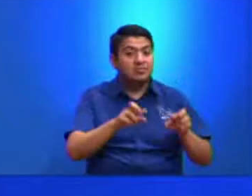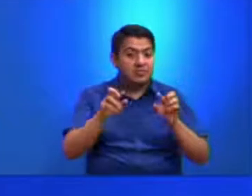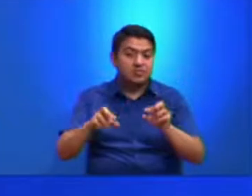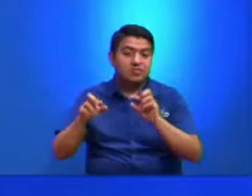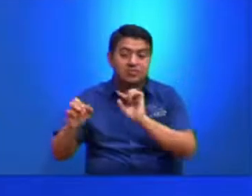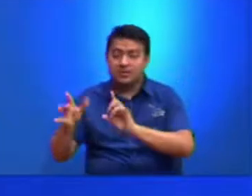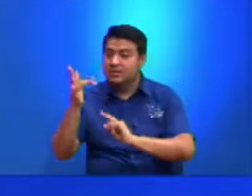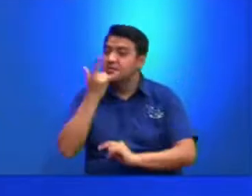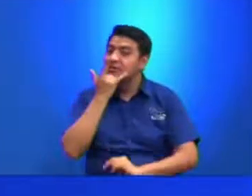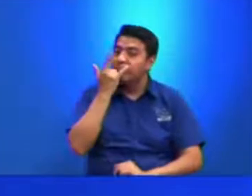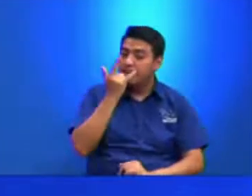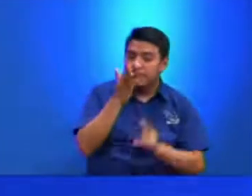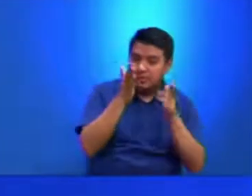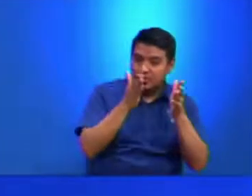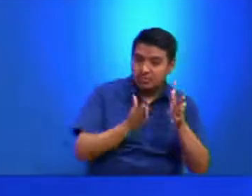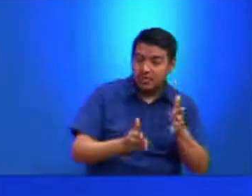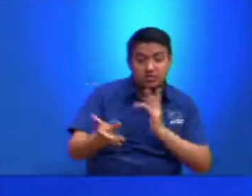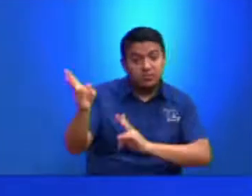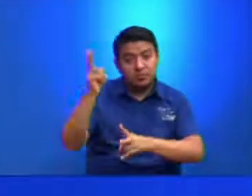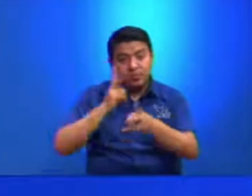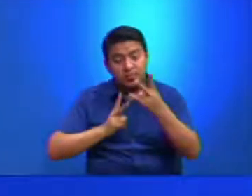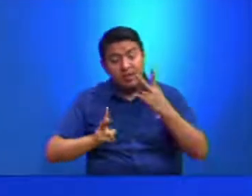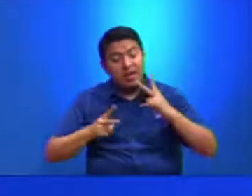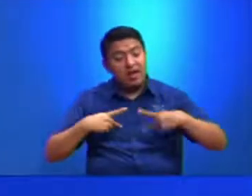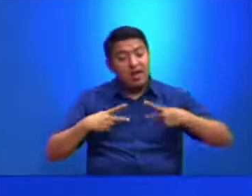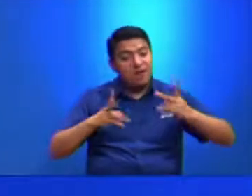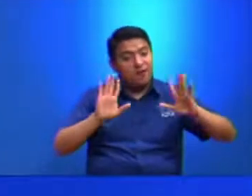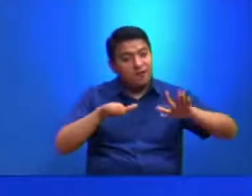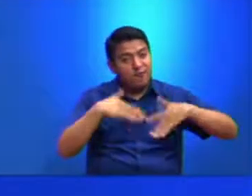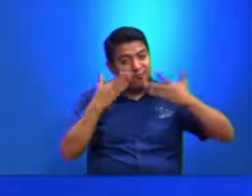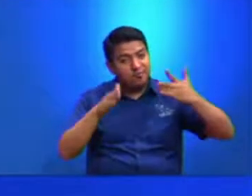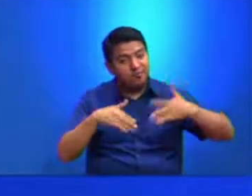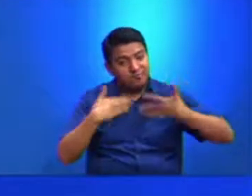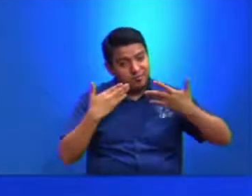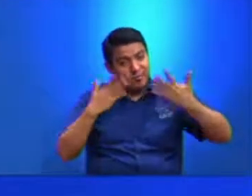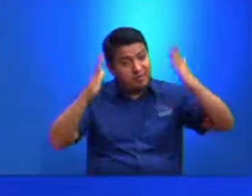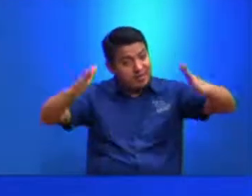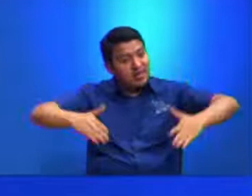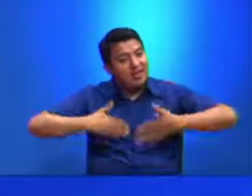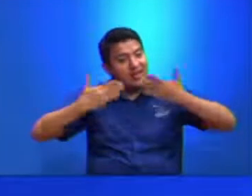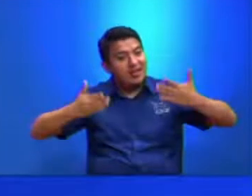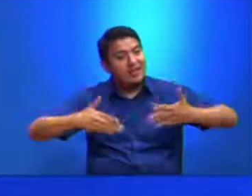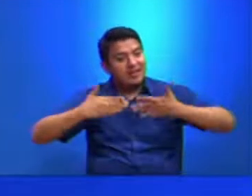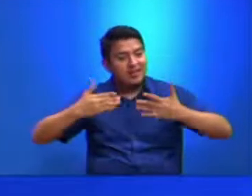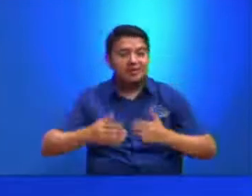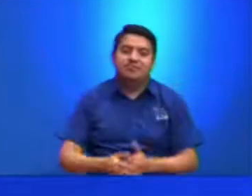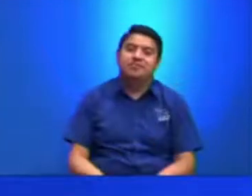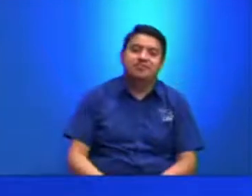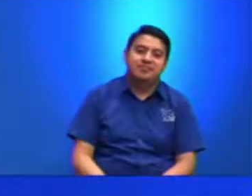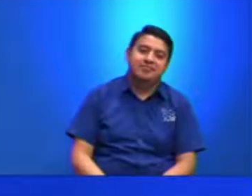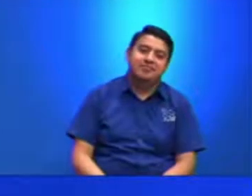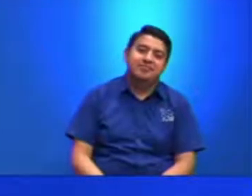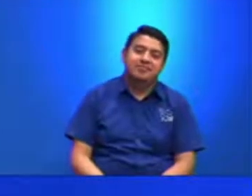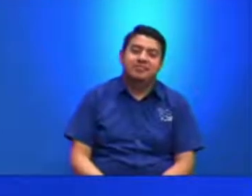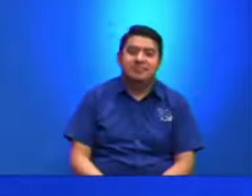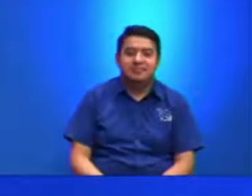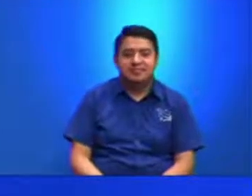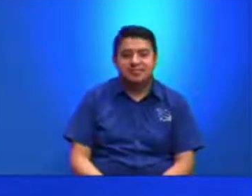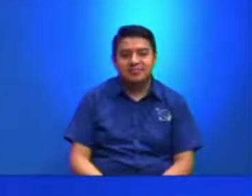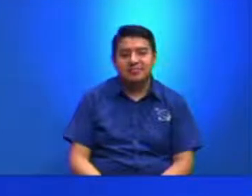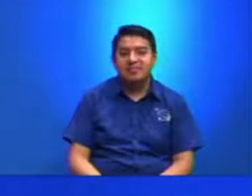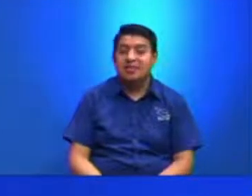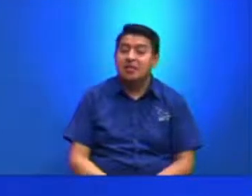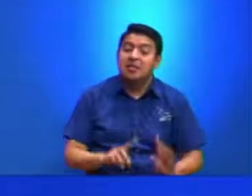cabezas. Y habrá gozo y alegría. Me tuve que cantar todo el himno para recordarme, ¿va? Y